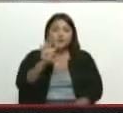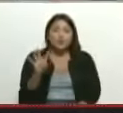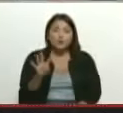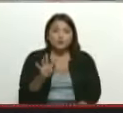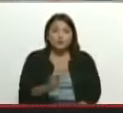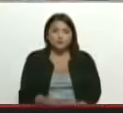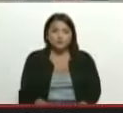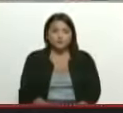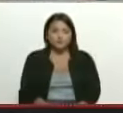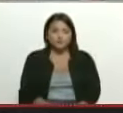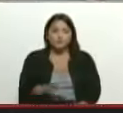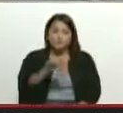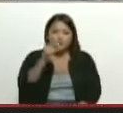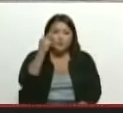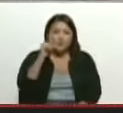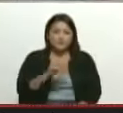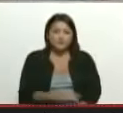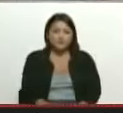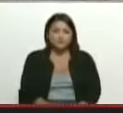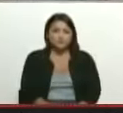1034 de la misma fecha.